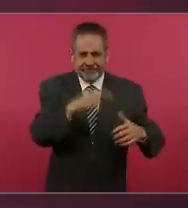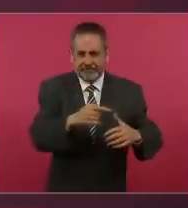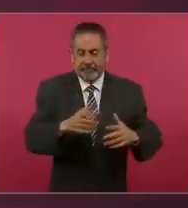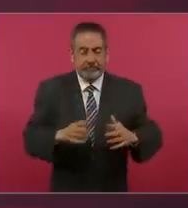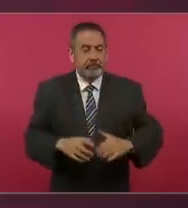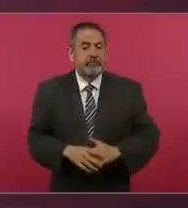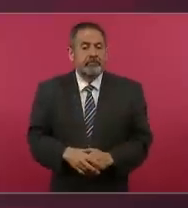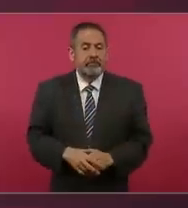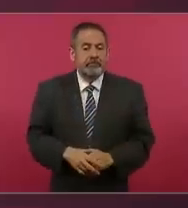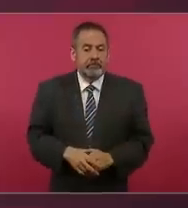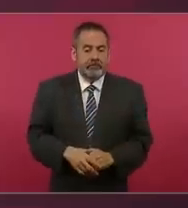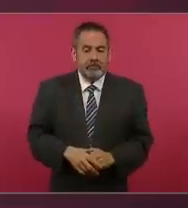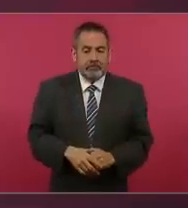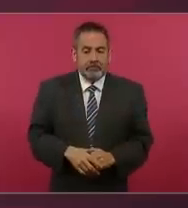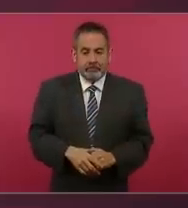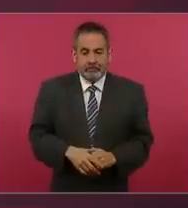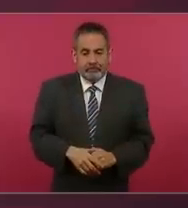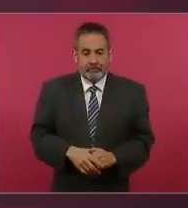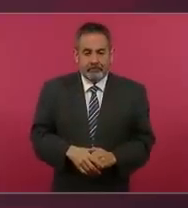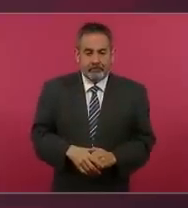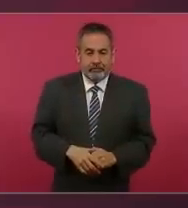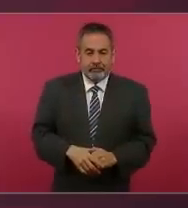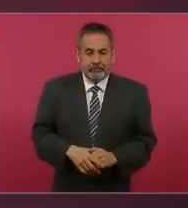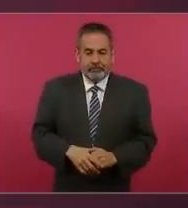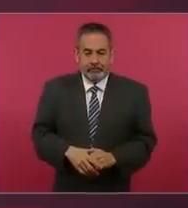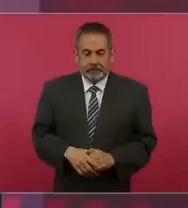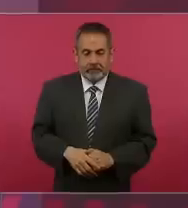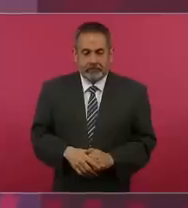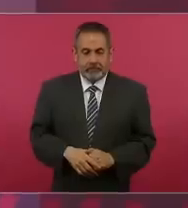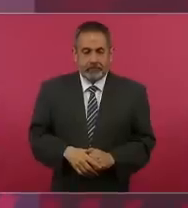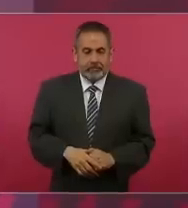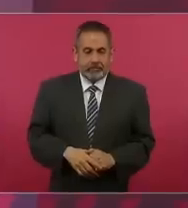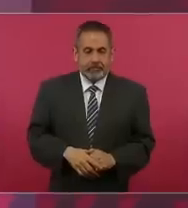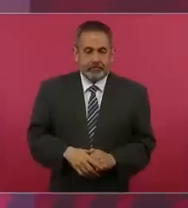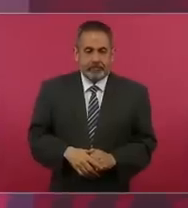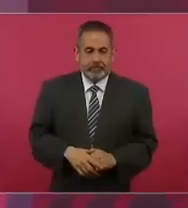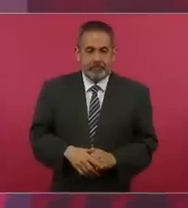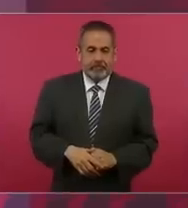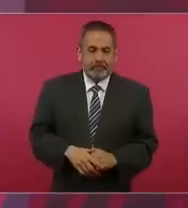eso también es muy